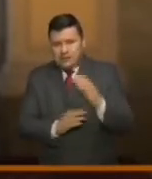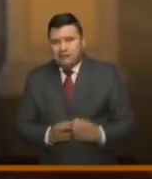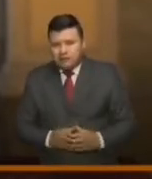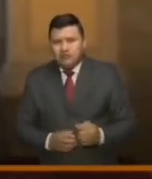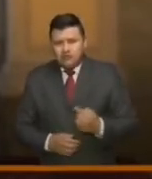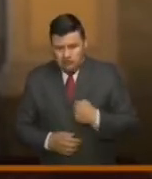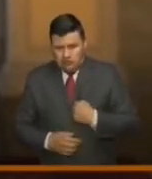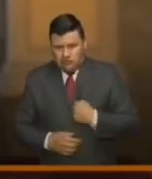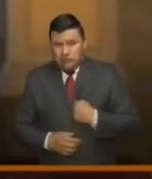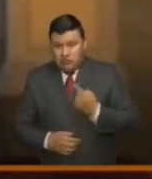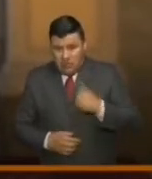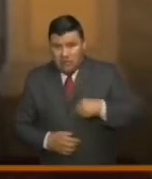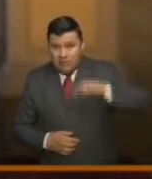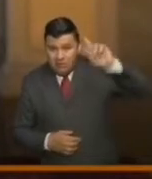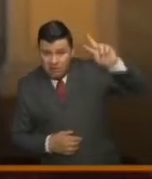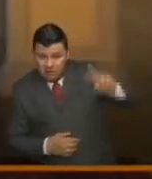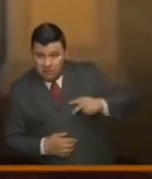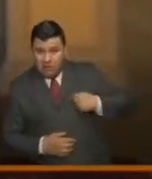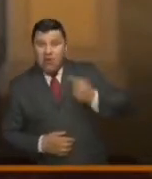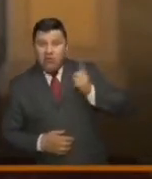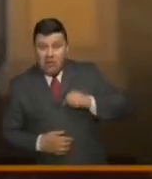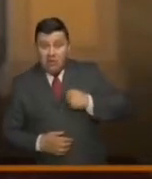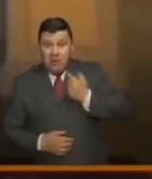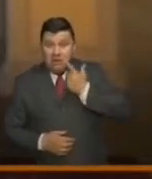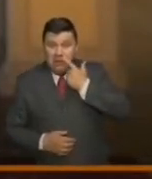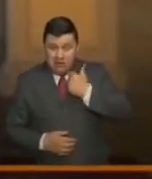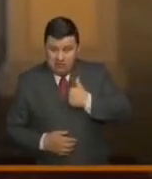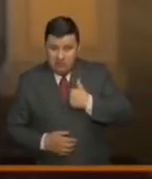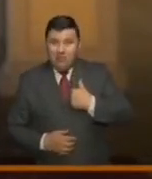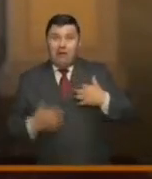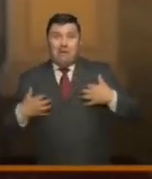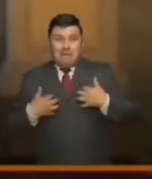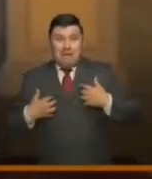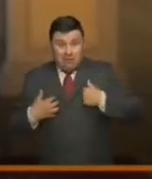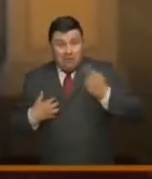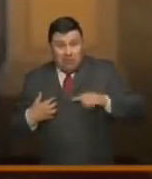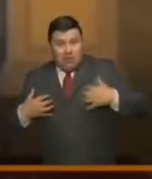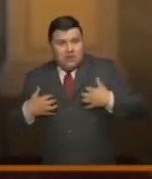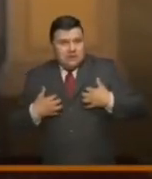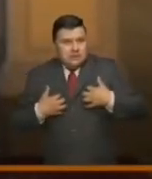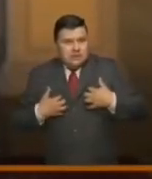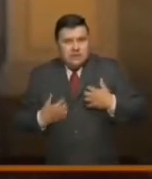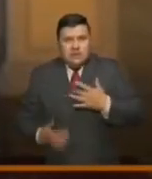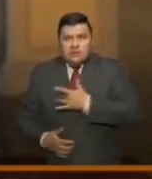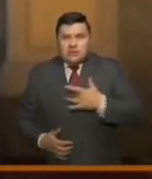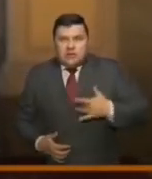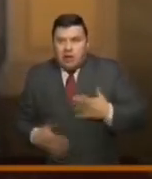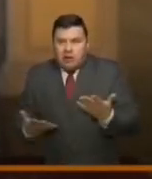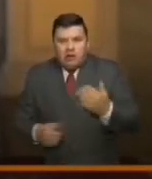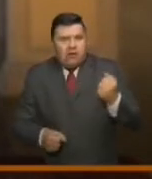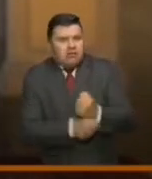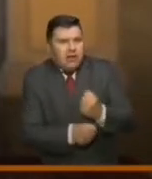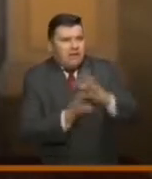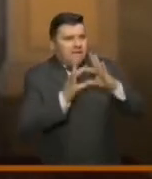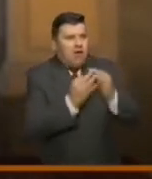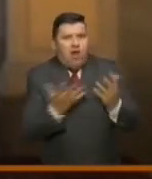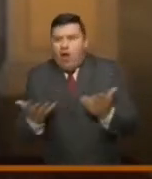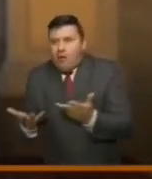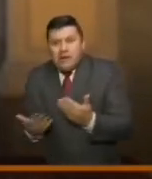yo también soy hijo y padre y tenemos todos por la salud y el trabajo de nuestras